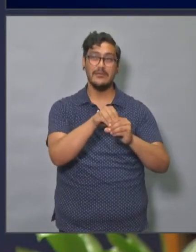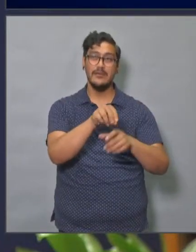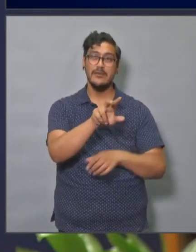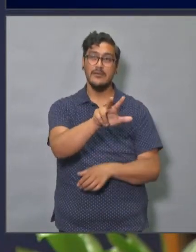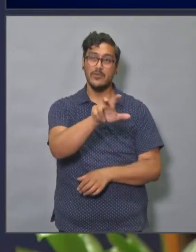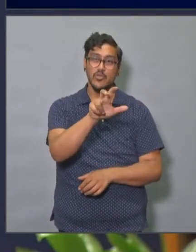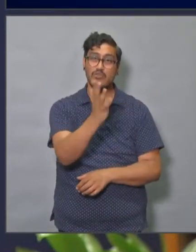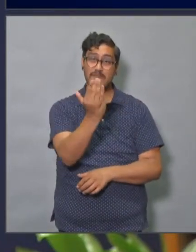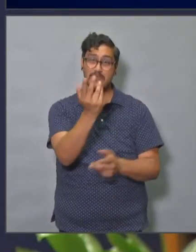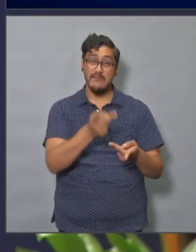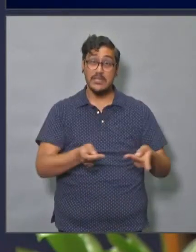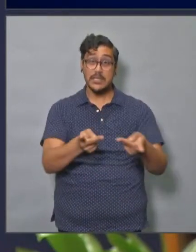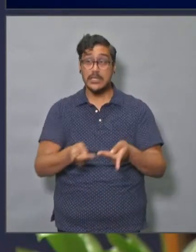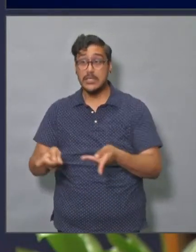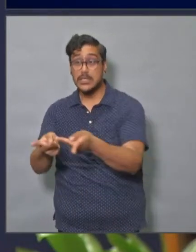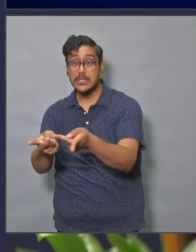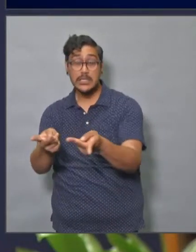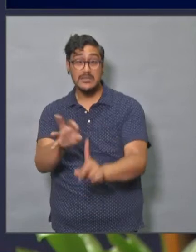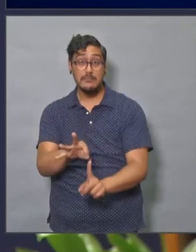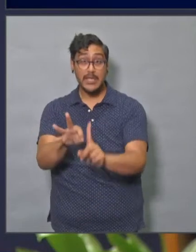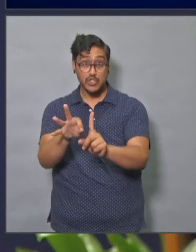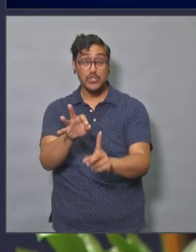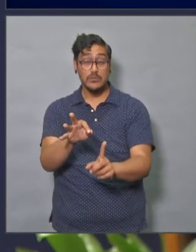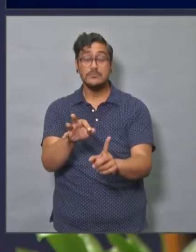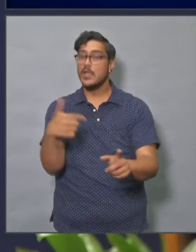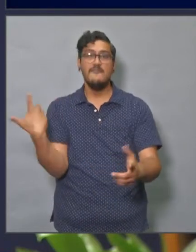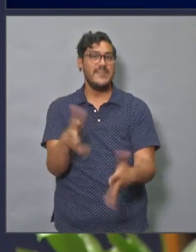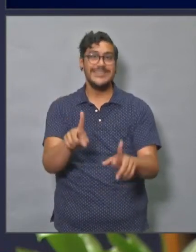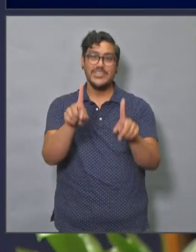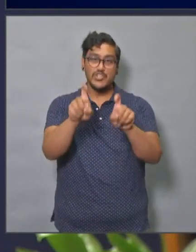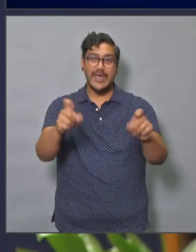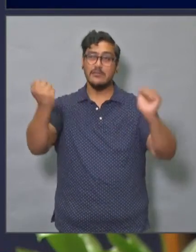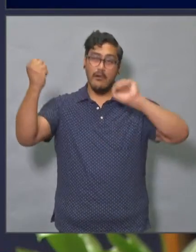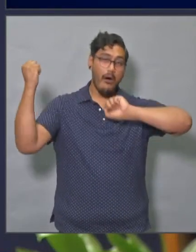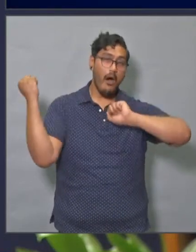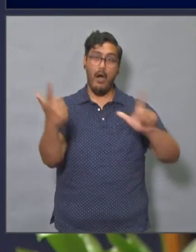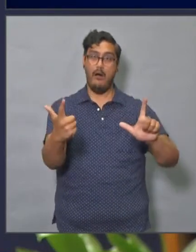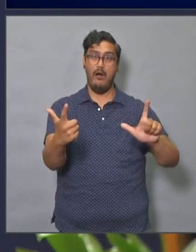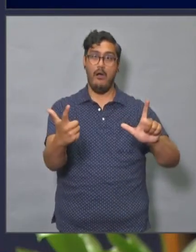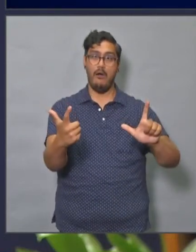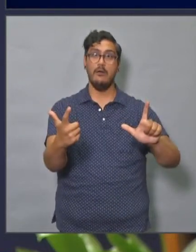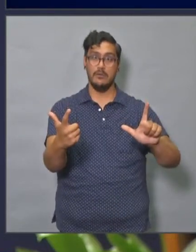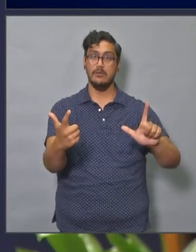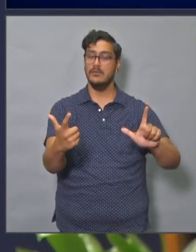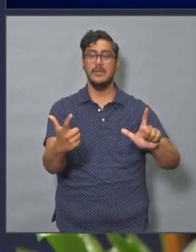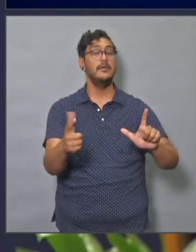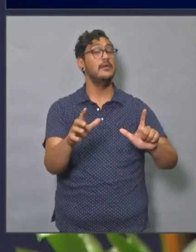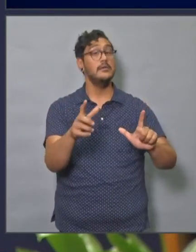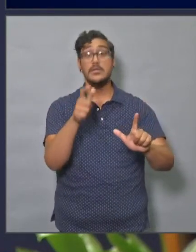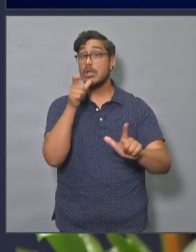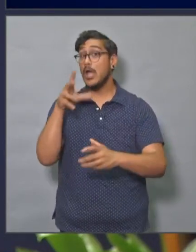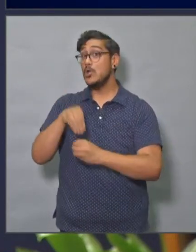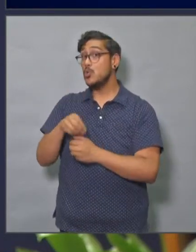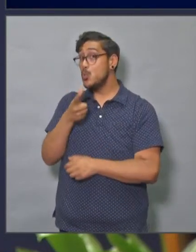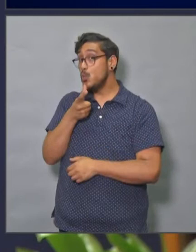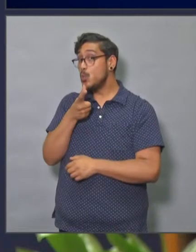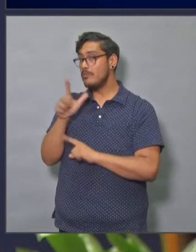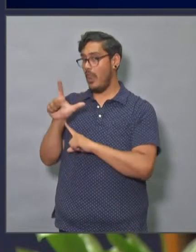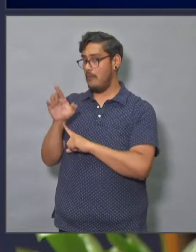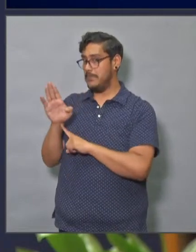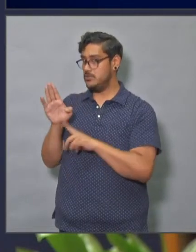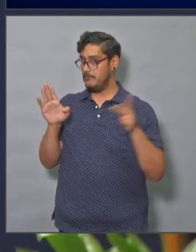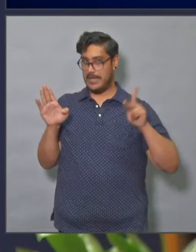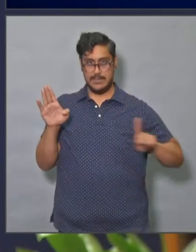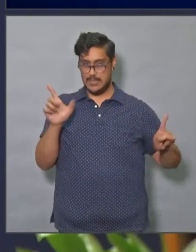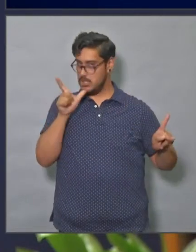315 instalaciones de enfermería especializada en el condado de Los Ángeles, sin incluir las que están en Long Beach y